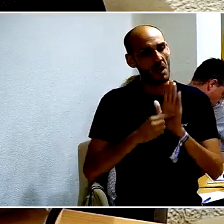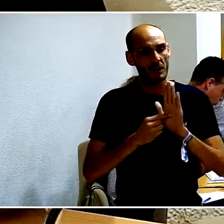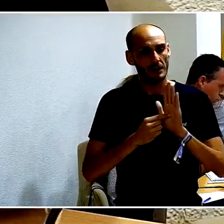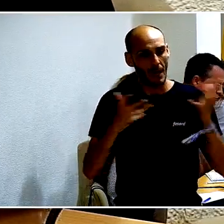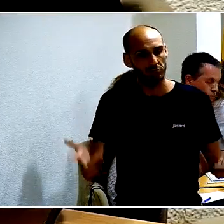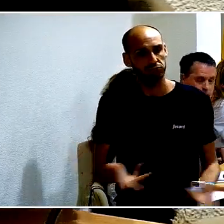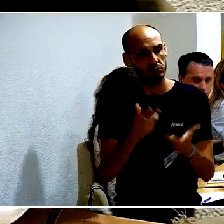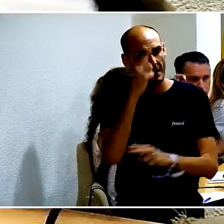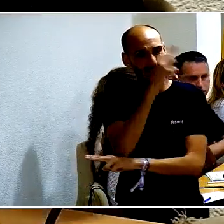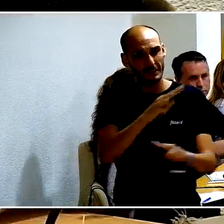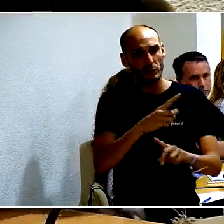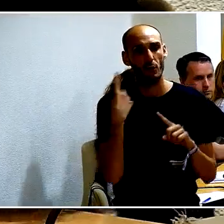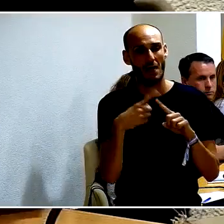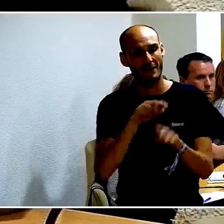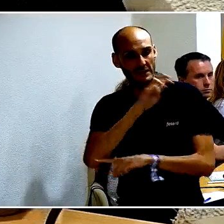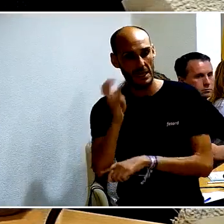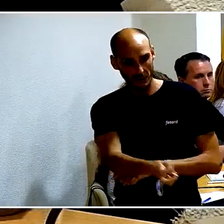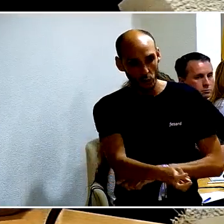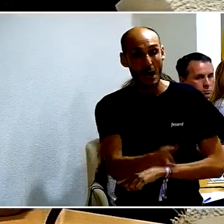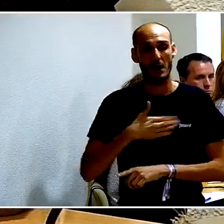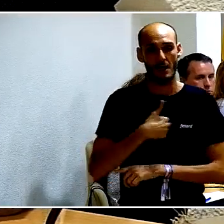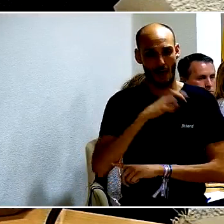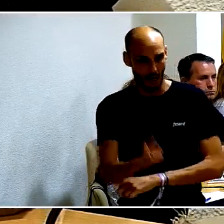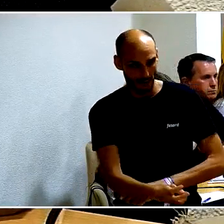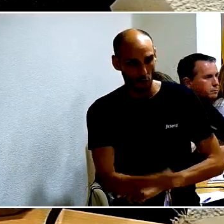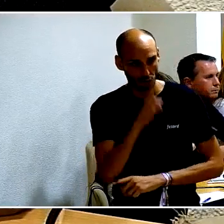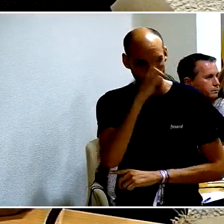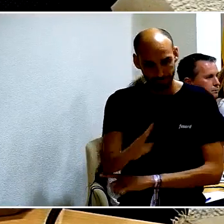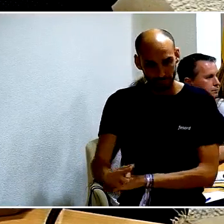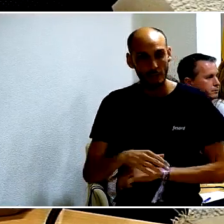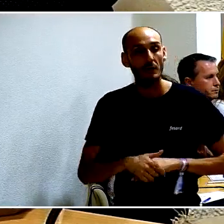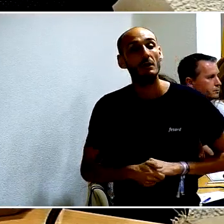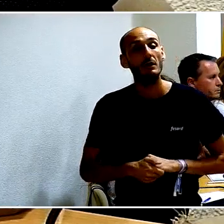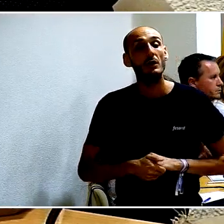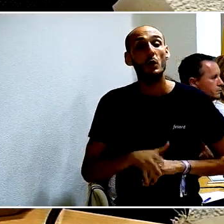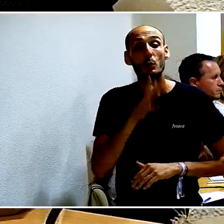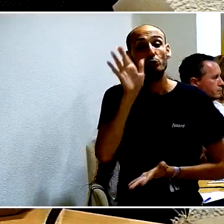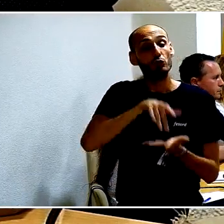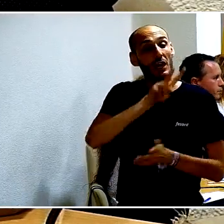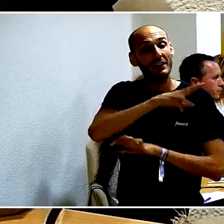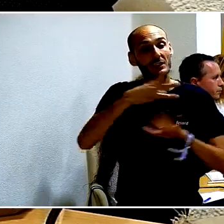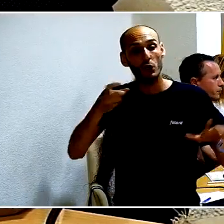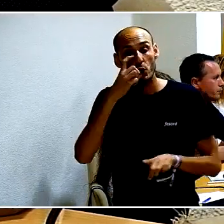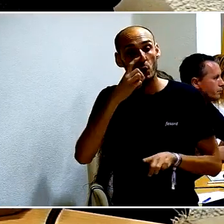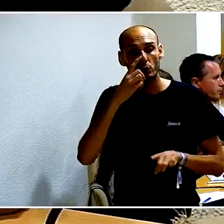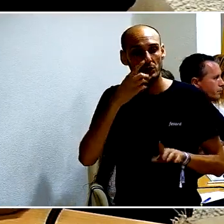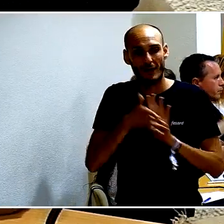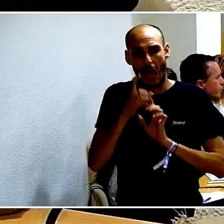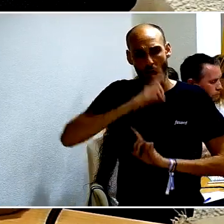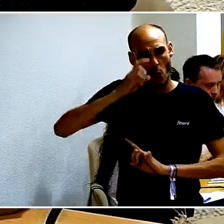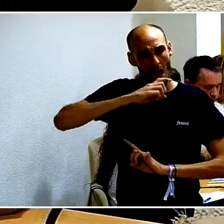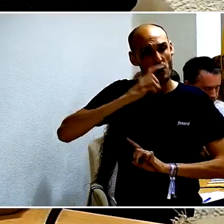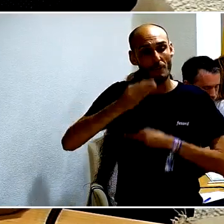la diversidad sexual y de género. Dos, como muestra pública y visible, cada 28 de junio colgaremos en el balcón